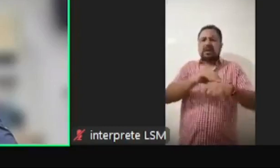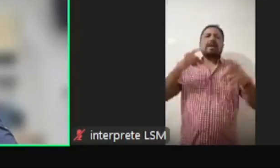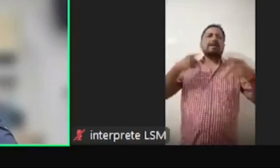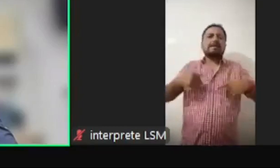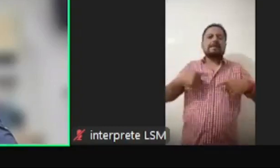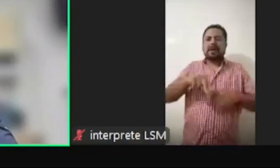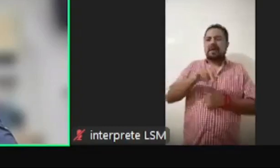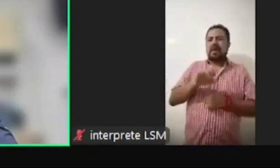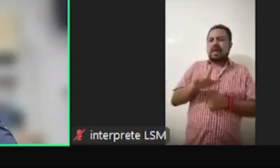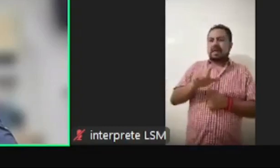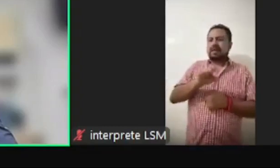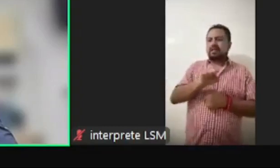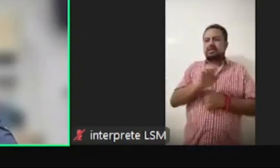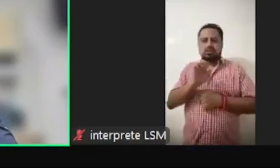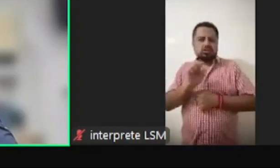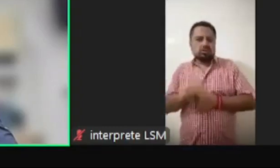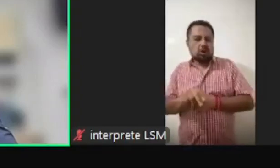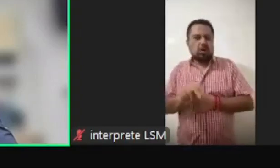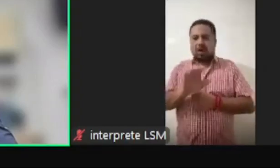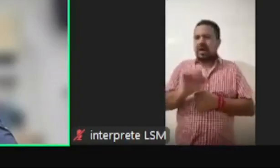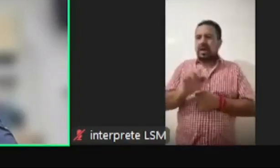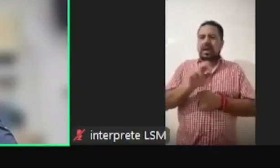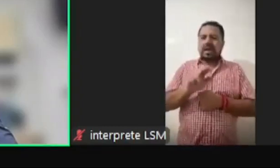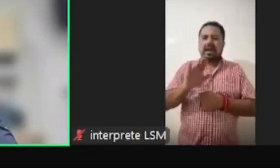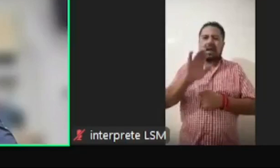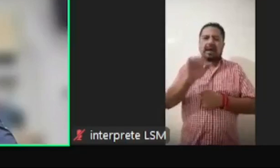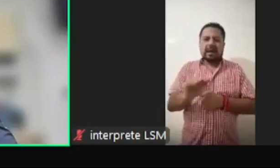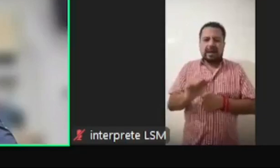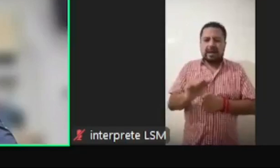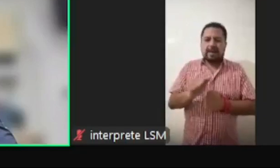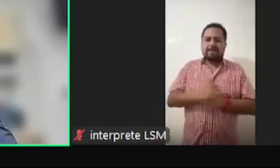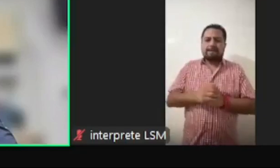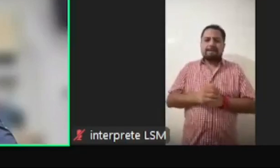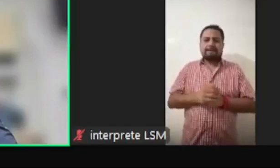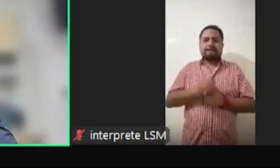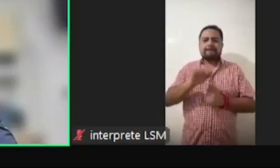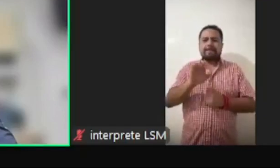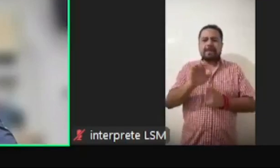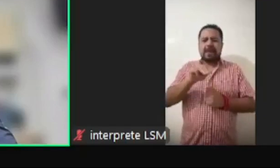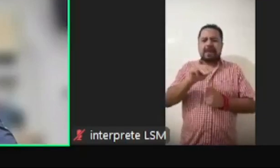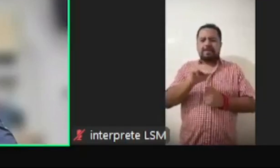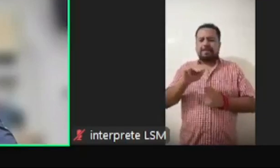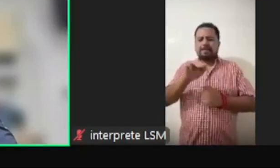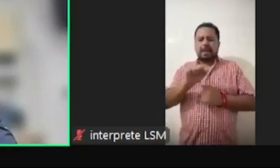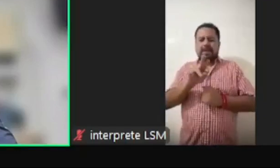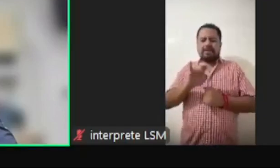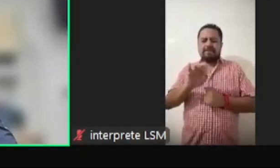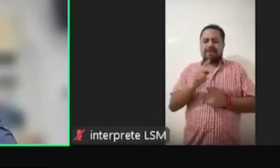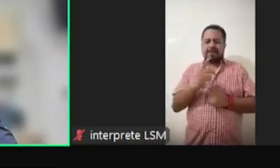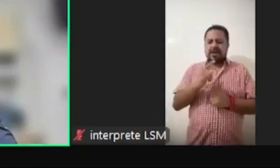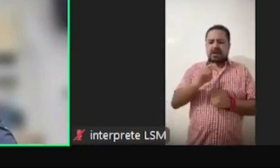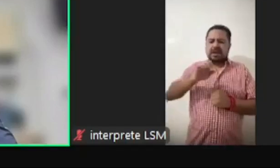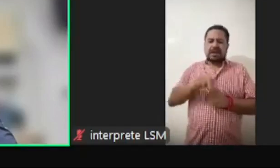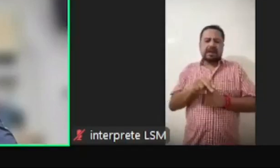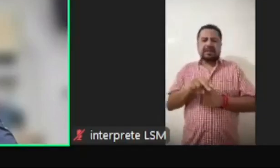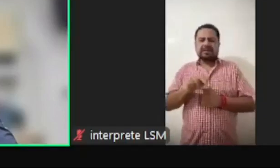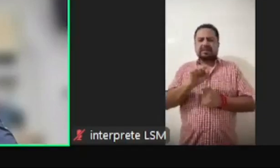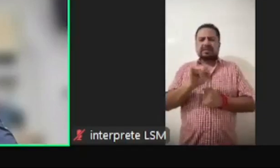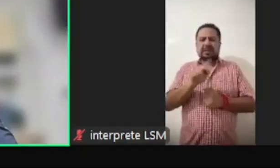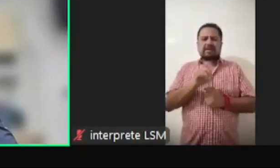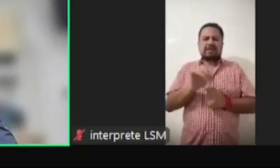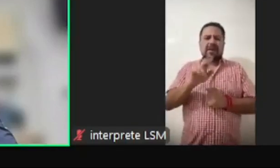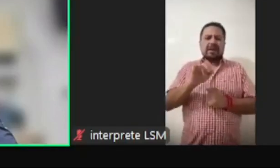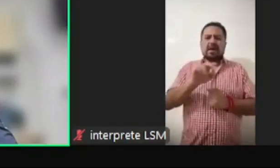Nelson García Morales, Clara Marcela Chicarrera, Irma Virgen Flores Rendón, Cecil Vera Cisneros, Juan